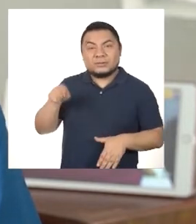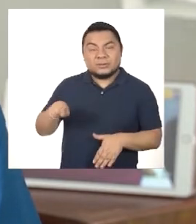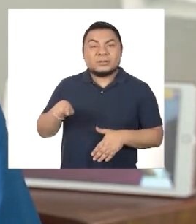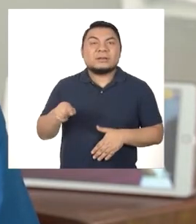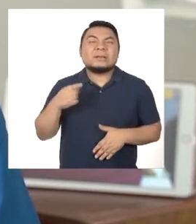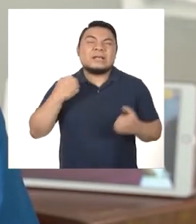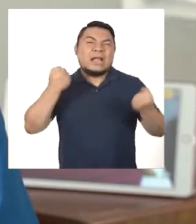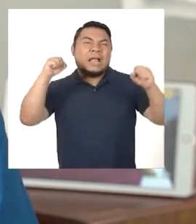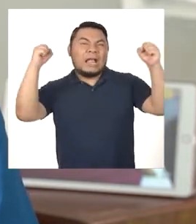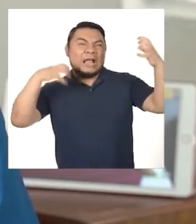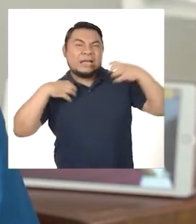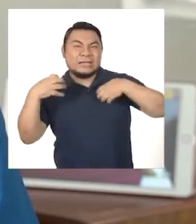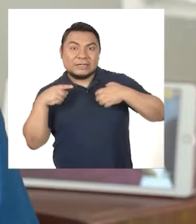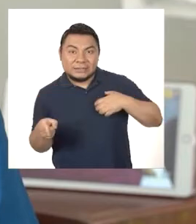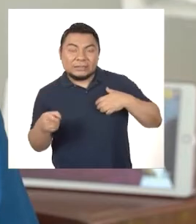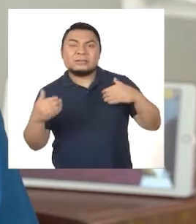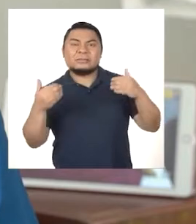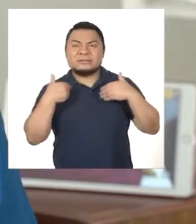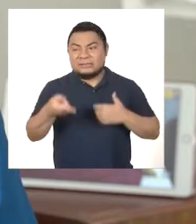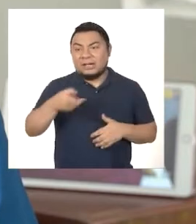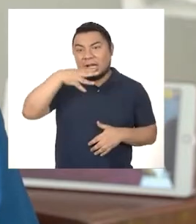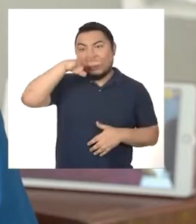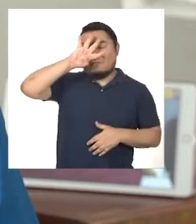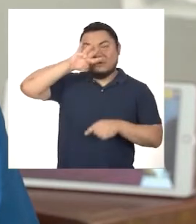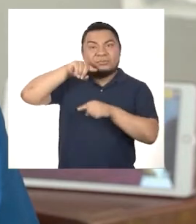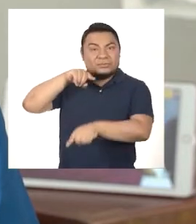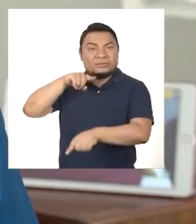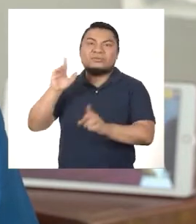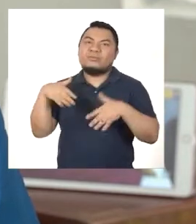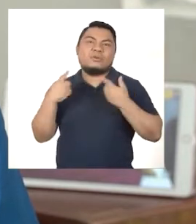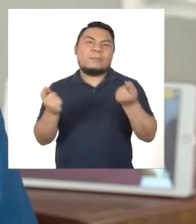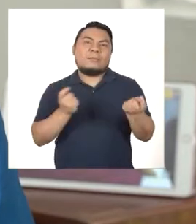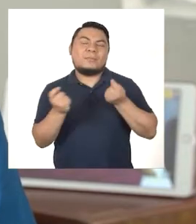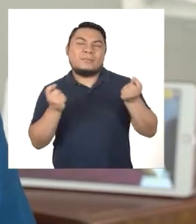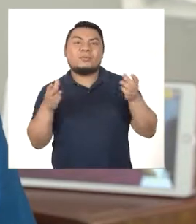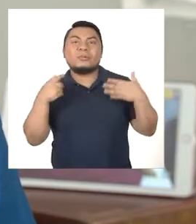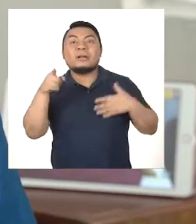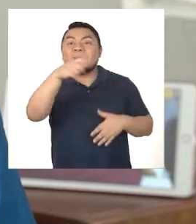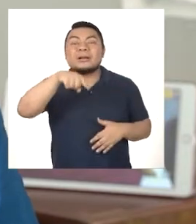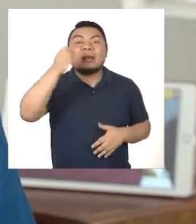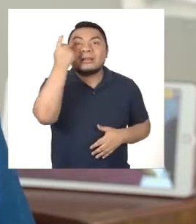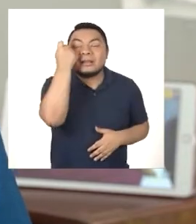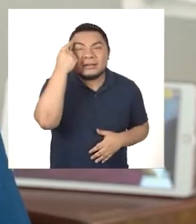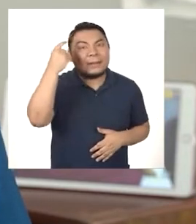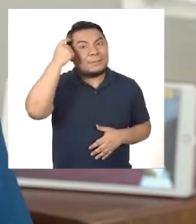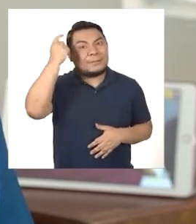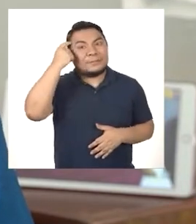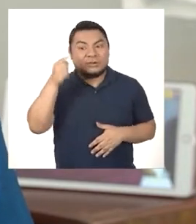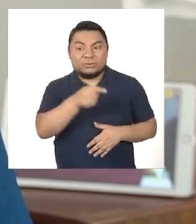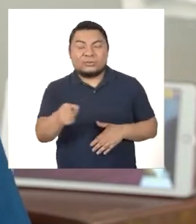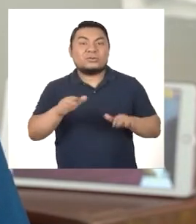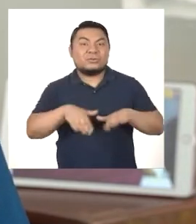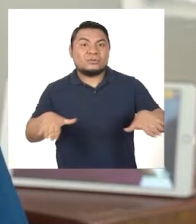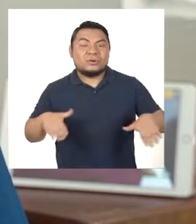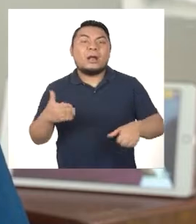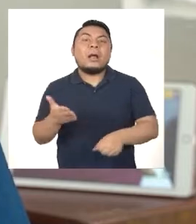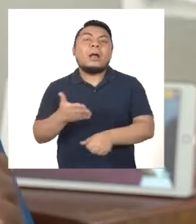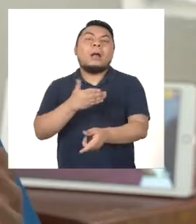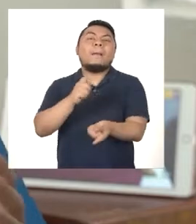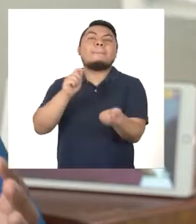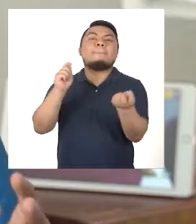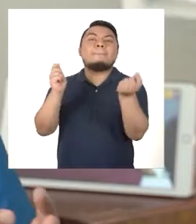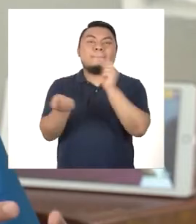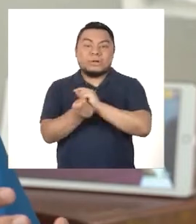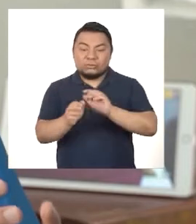una rabieta es porque tiene una frustración que no la puede manejar, porque debemos entender que el pensamiento de los niños va evolucionando. Un